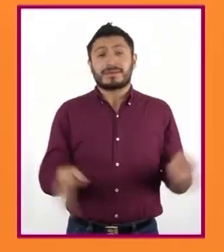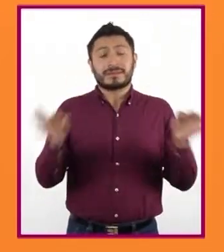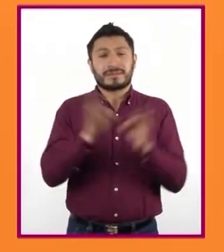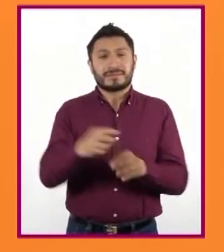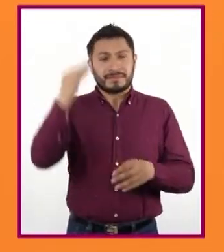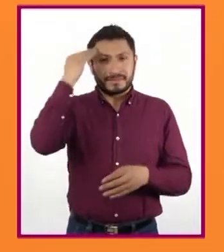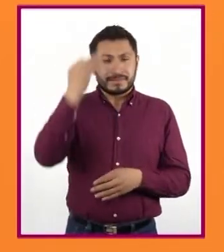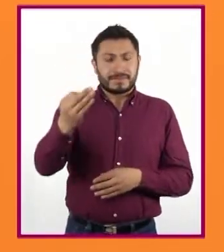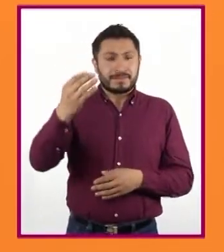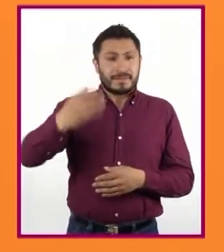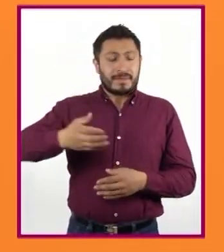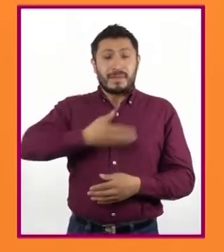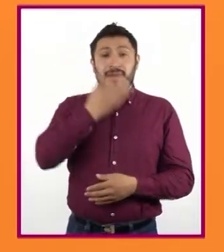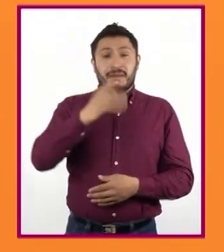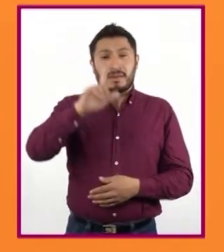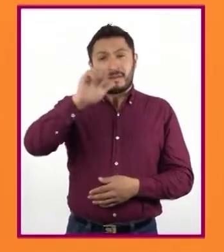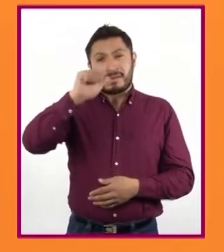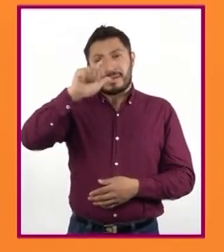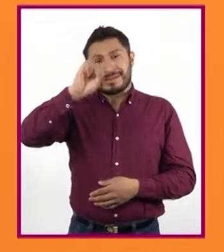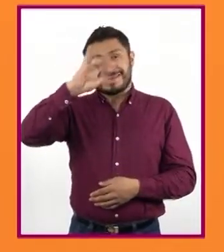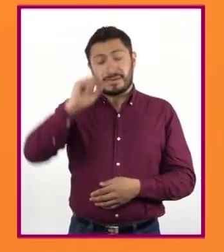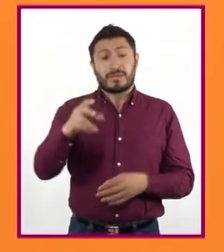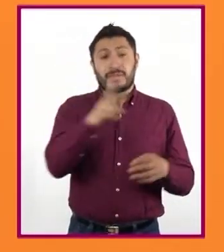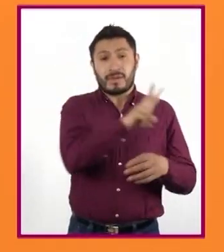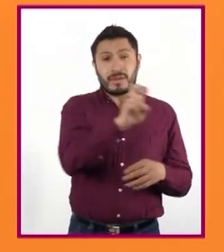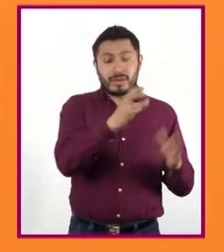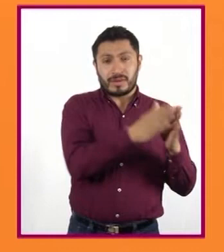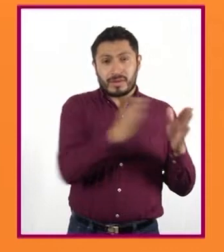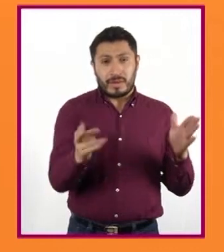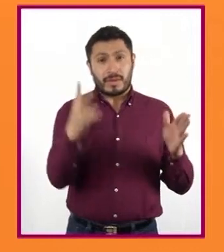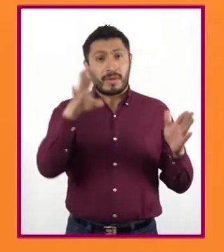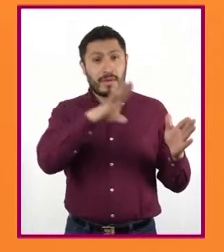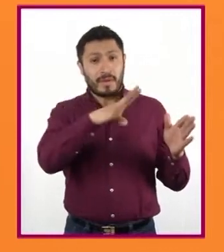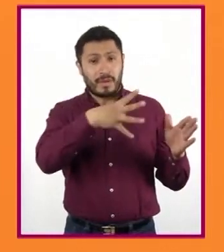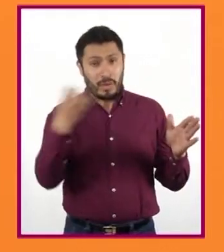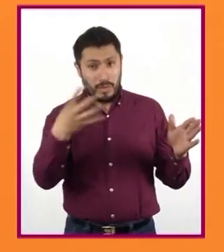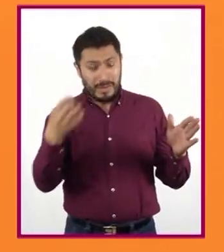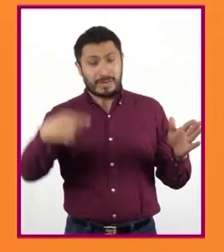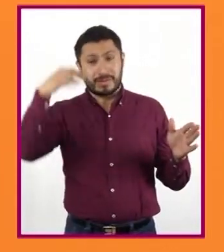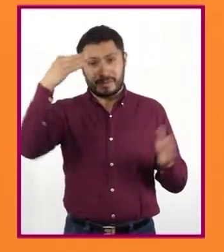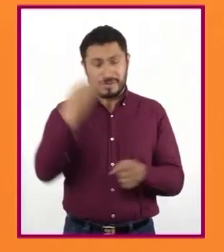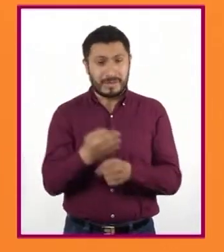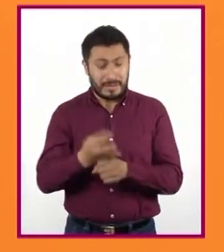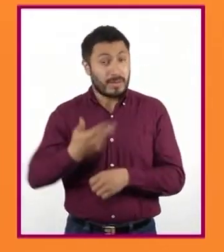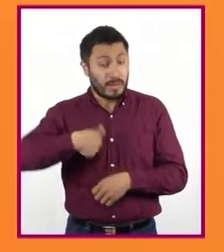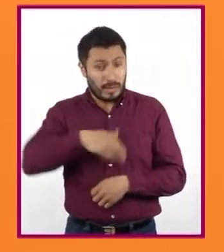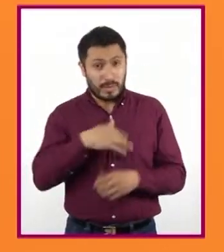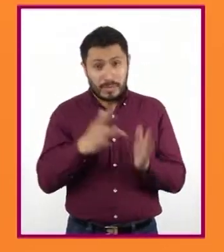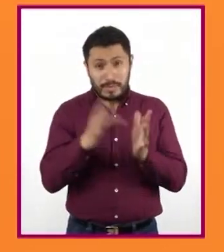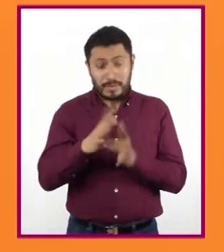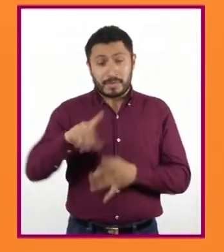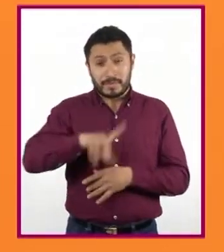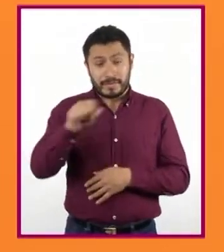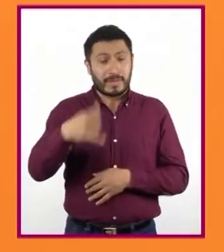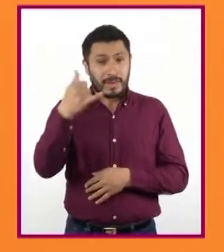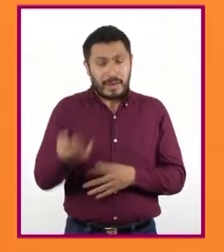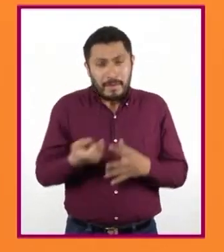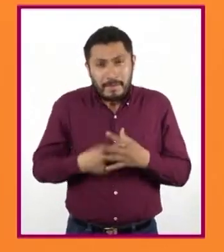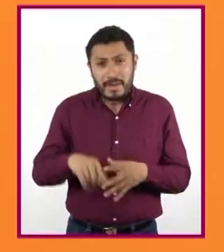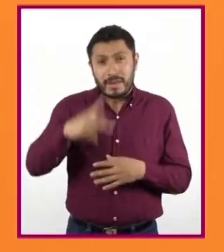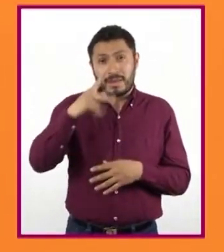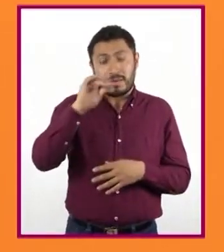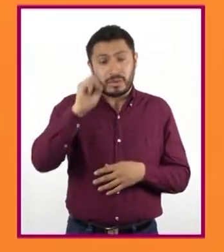el Clásico, del 200 al 900 de nuestra era, y los inicios del Posclásico temprano,